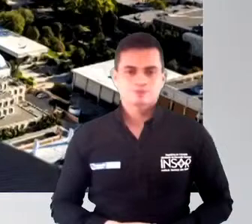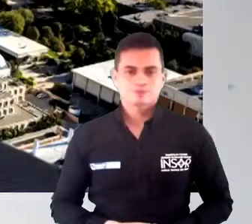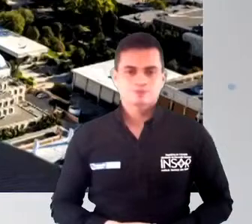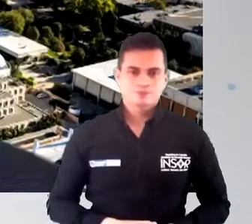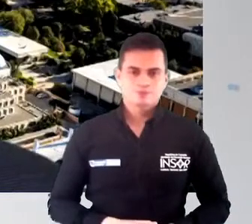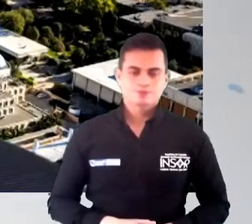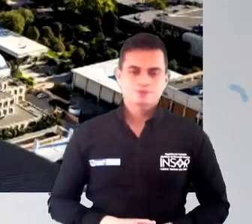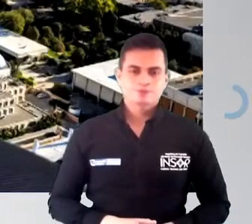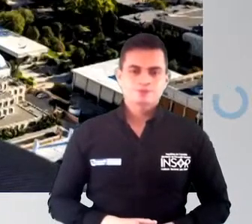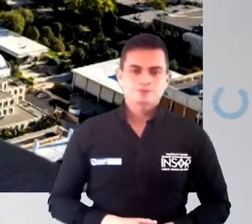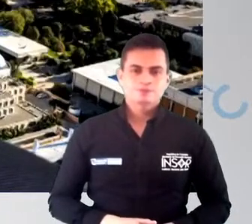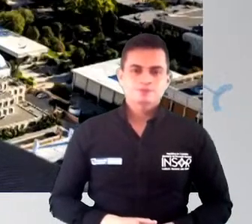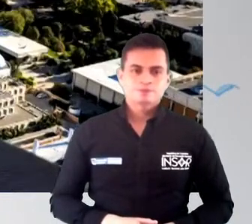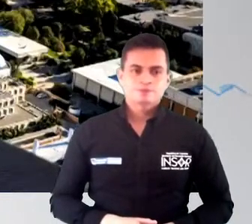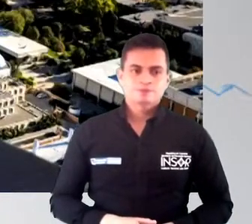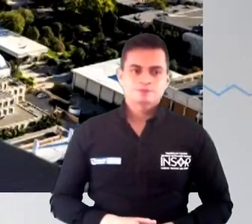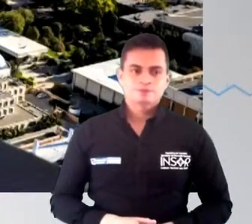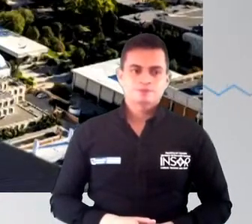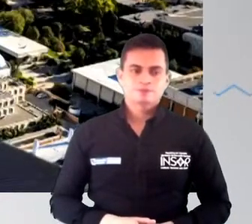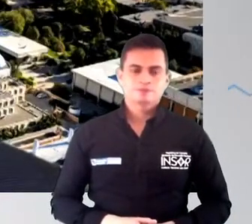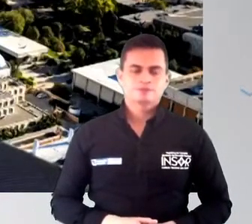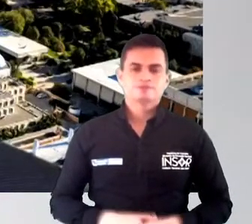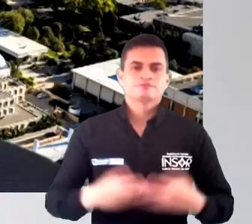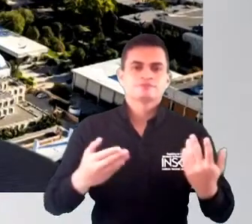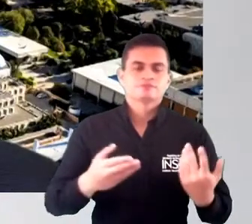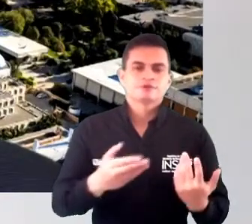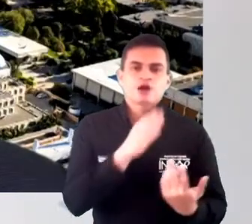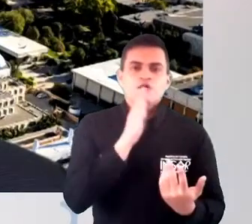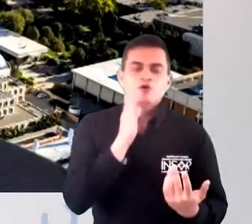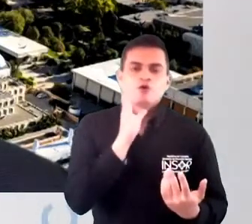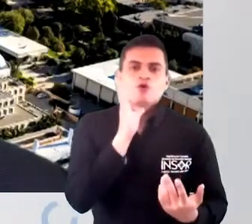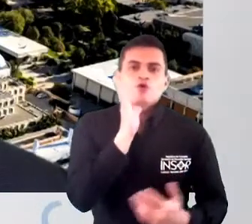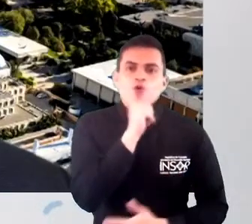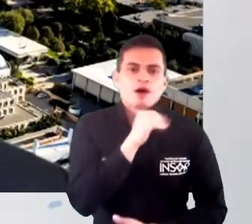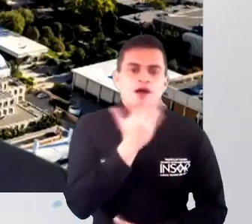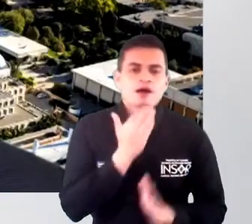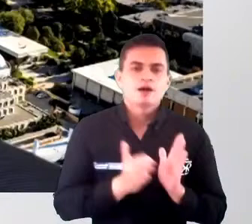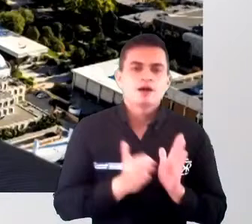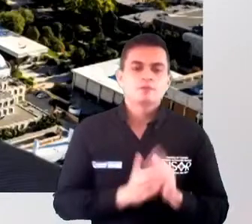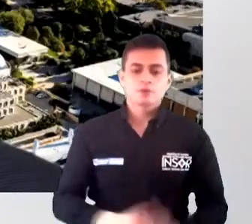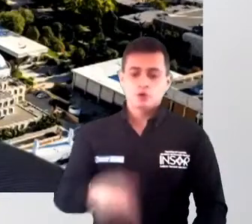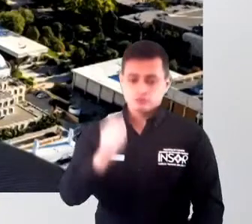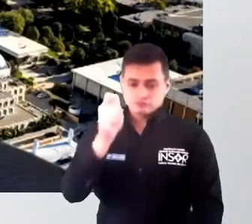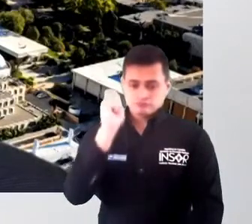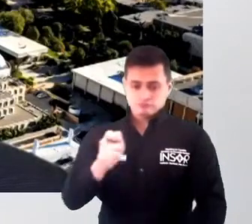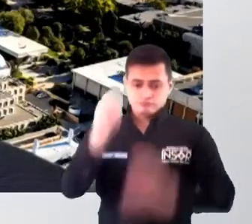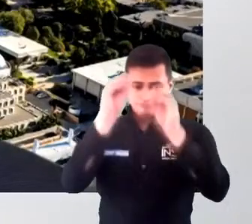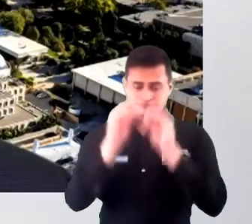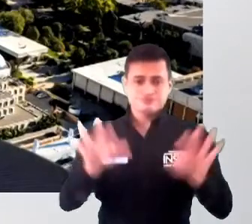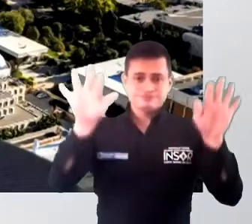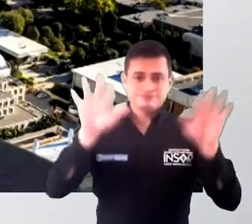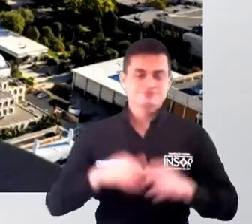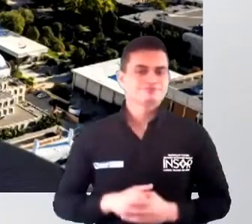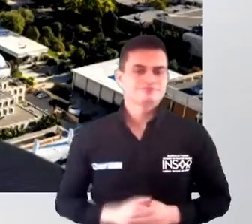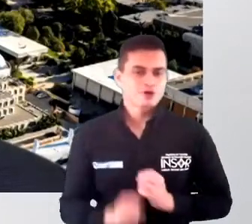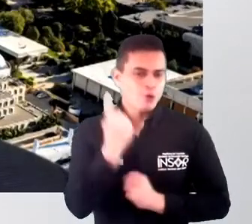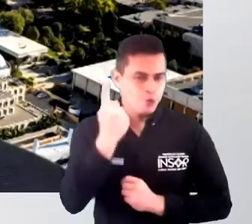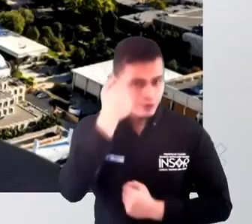no existe una bala plateada para esto. Como en la enseñanza regular, no hay solamente una estrategia